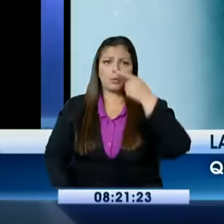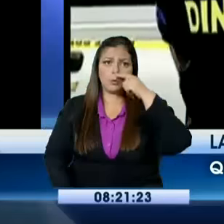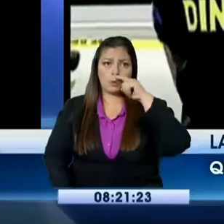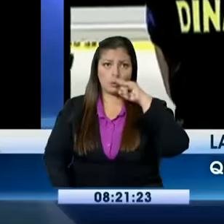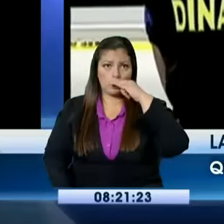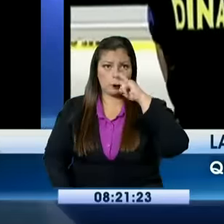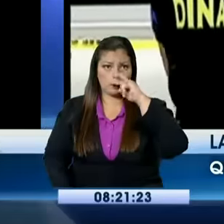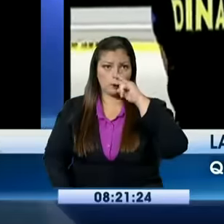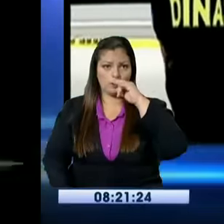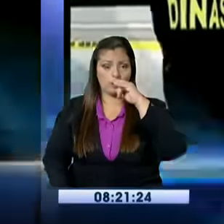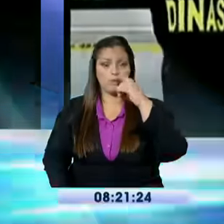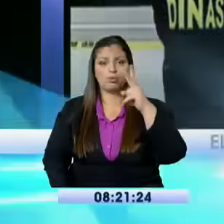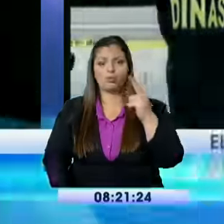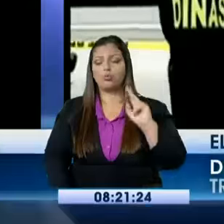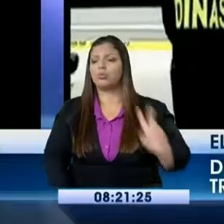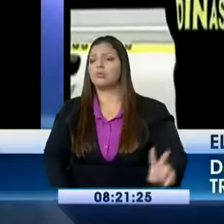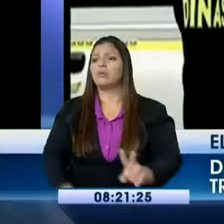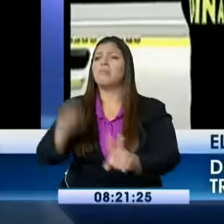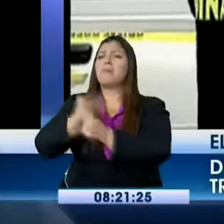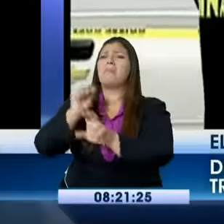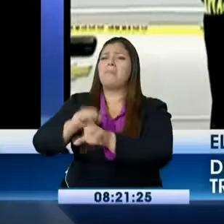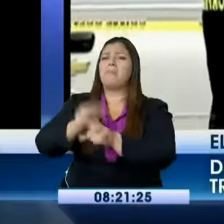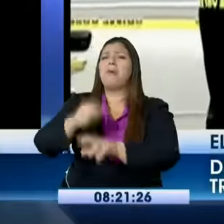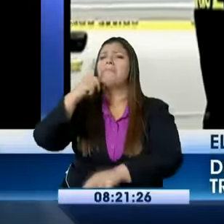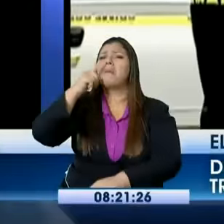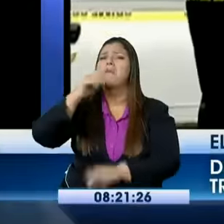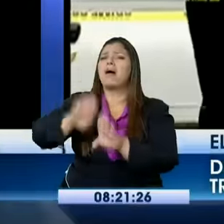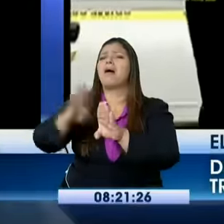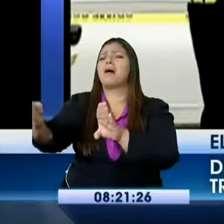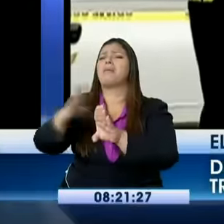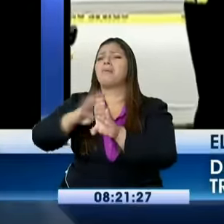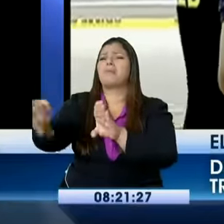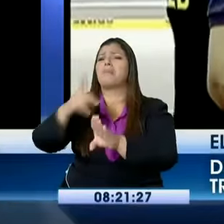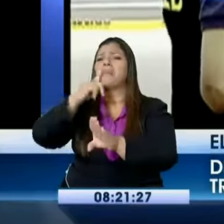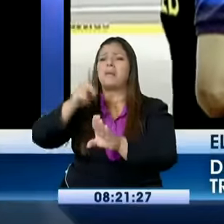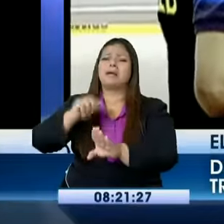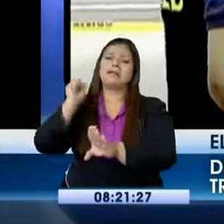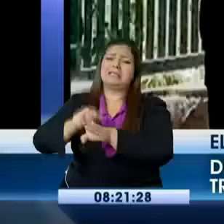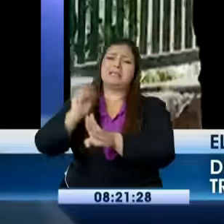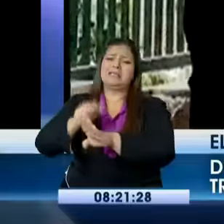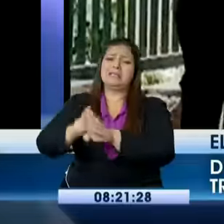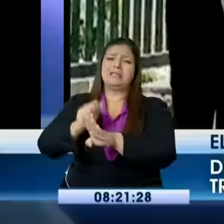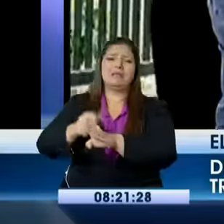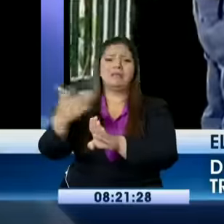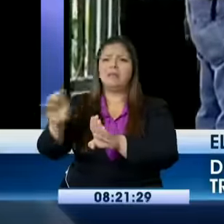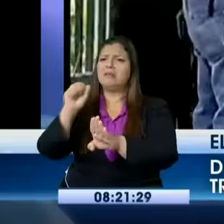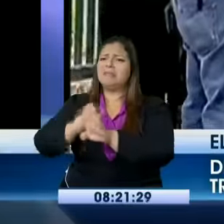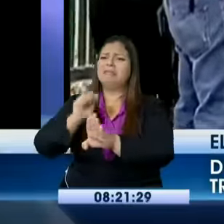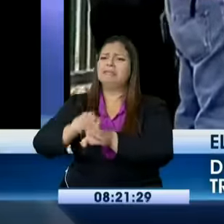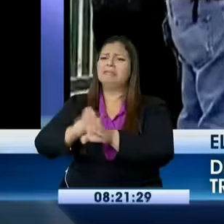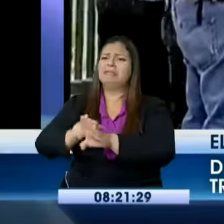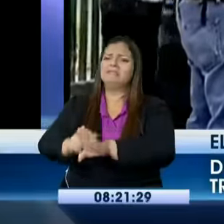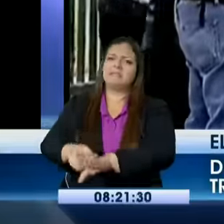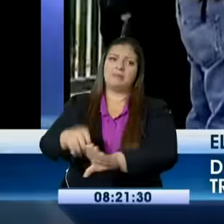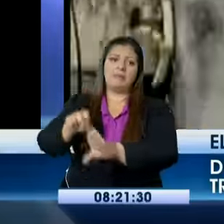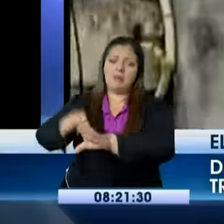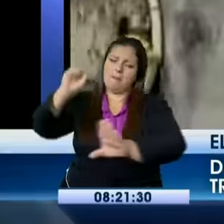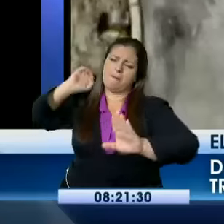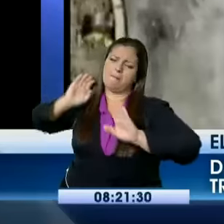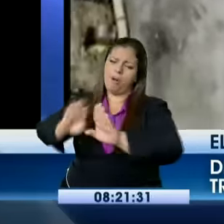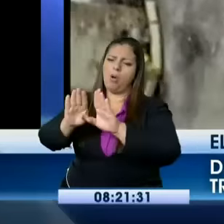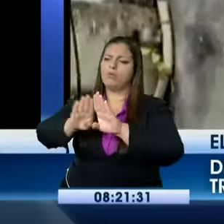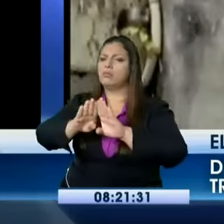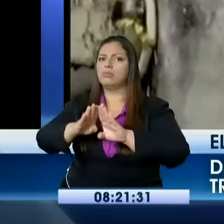Y ahí al ver que no abrían, ahí fue que se tuvo que forcejear la puerta para abrir. Se encontró dos cadáveres, uno